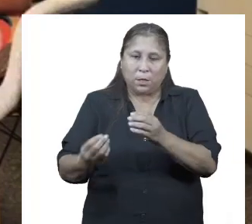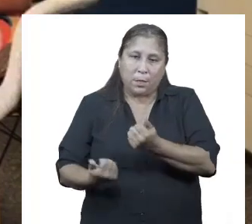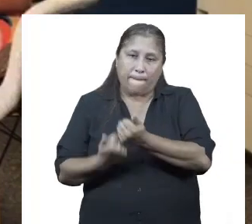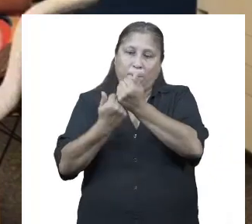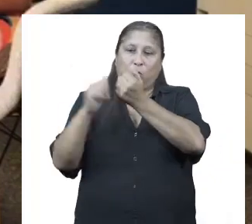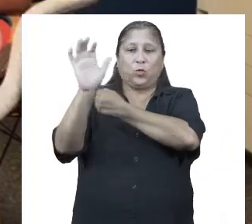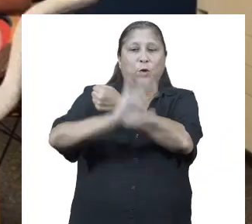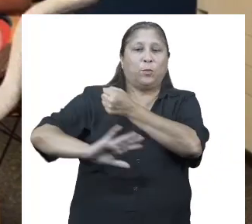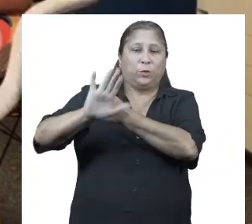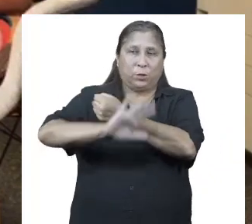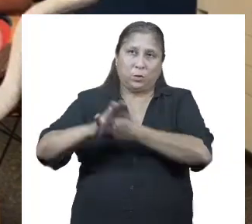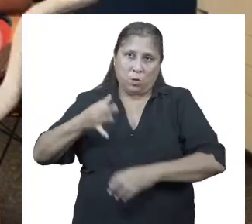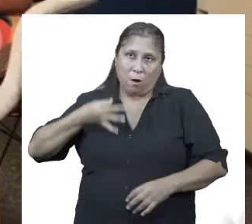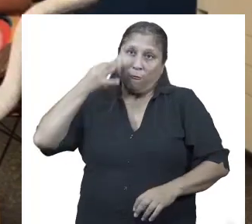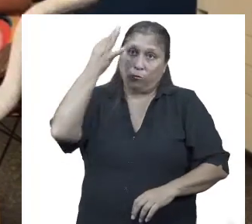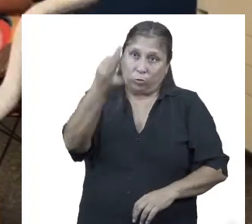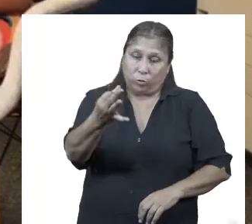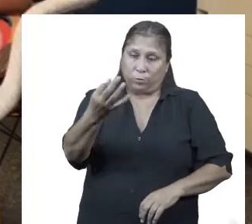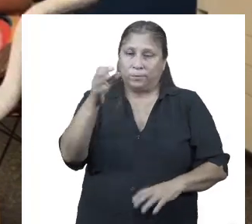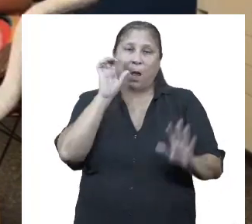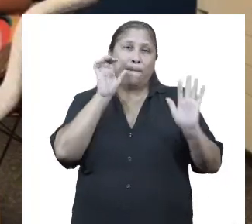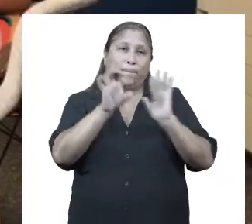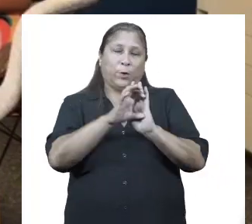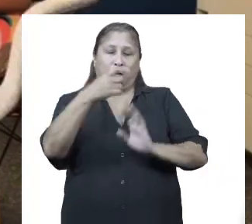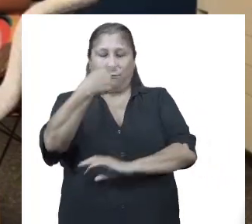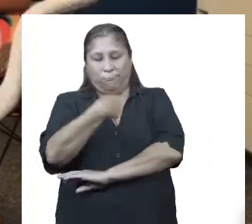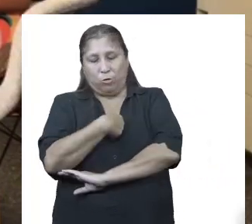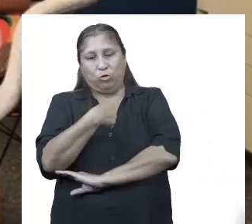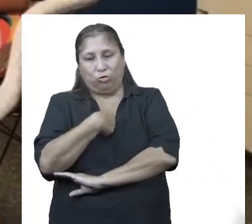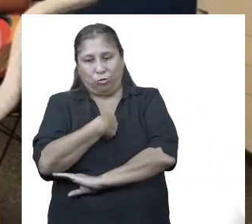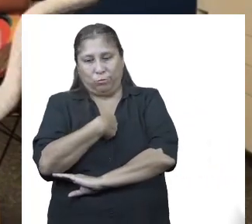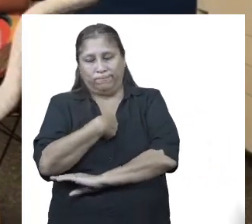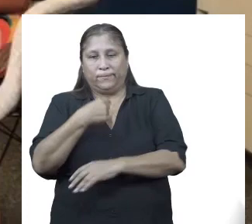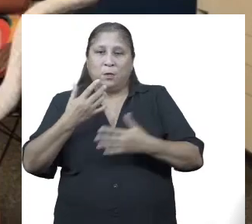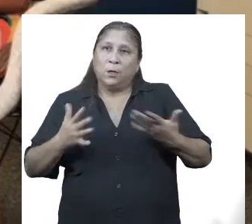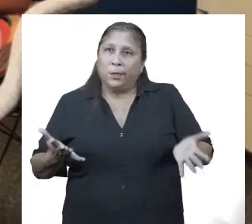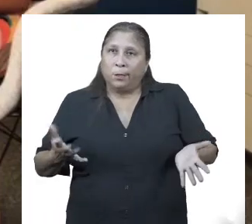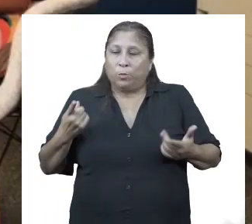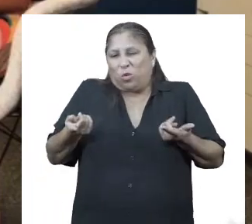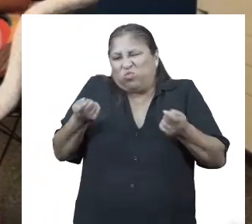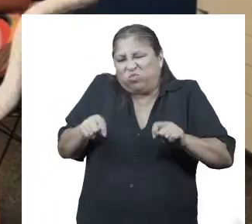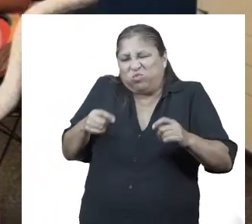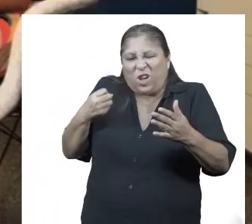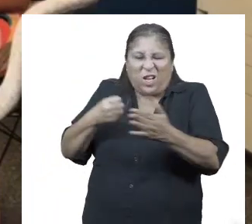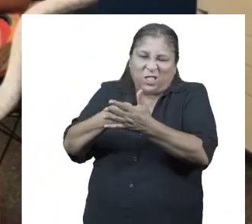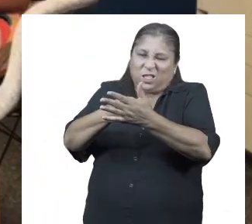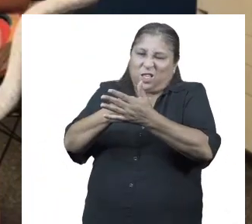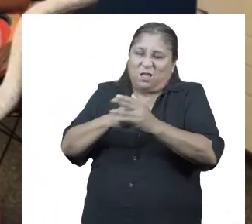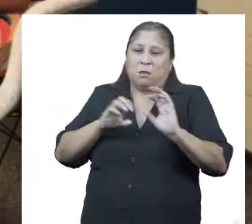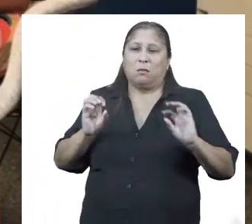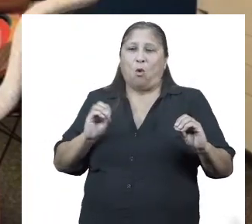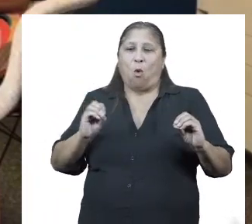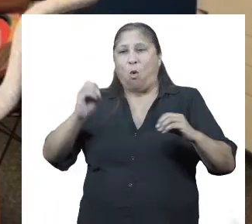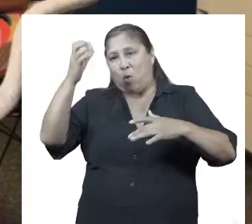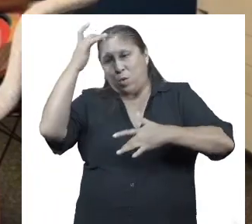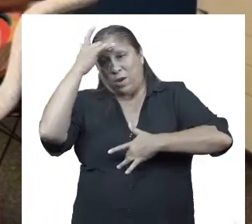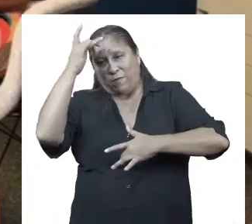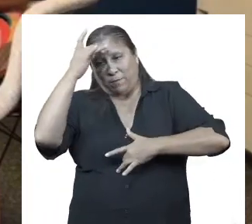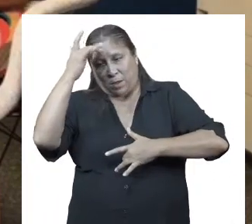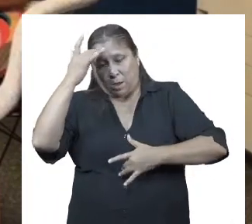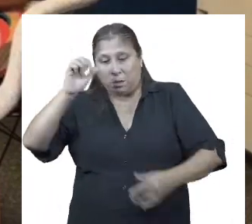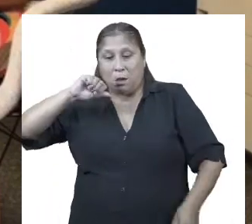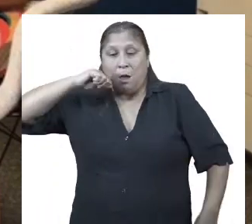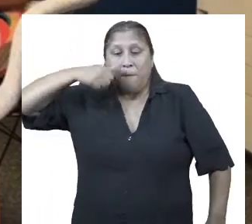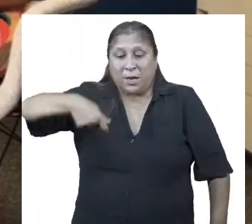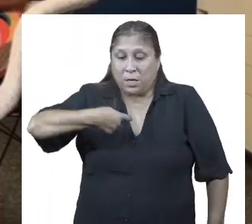y de salvaguardas a futuro. Si yo, producto de un accidente o producto de una enfermedad, el